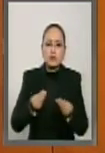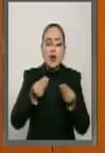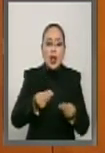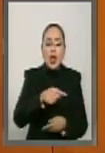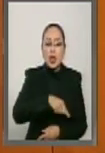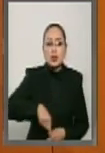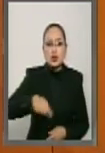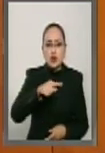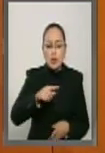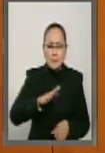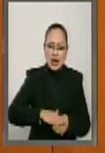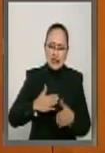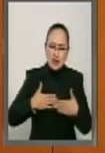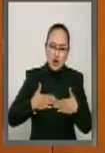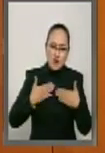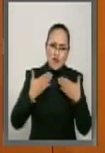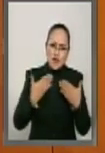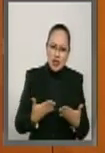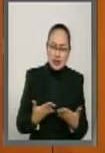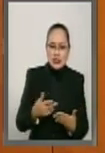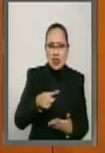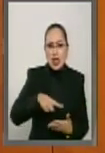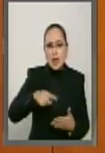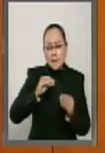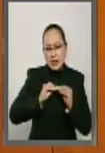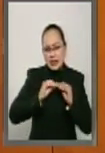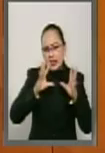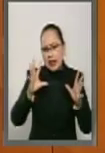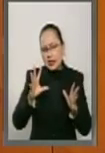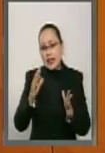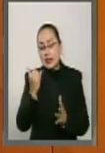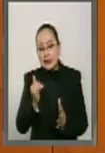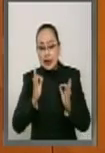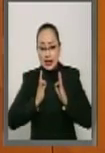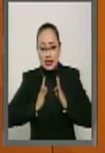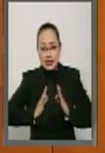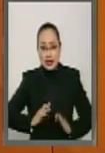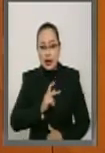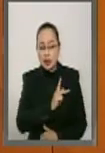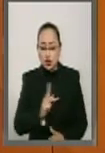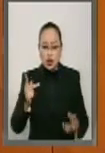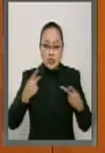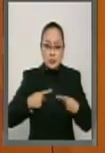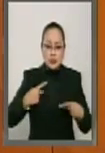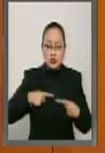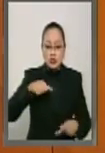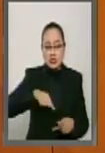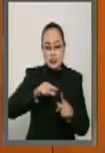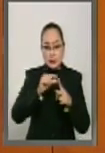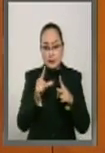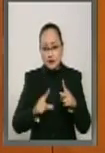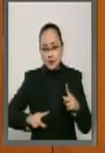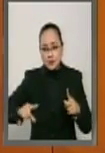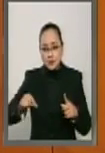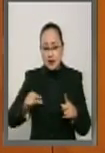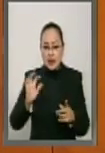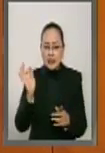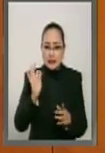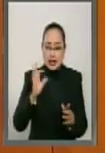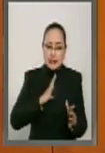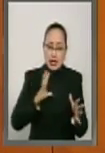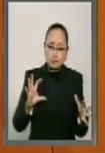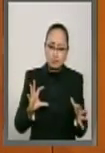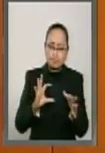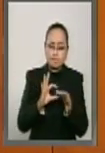certeza, confianza y tranquilidad a la población de nuestro país. En casos de excepción,